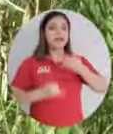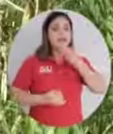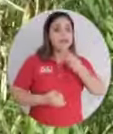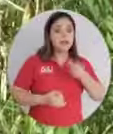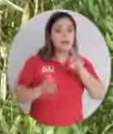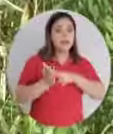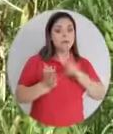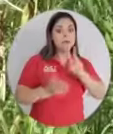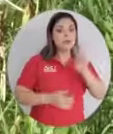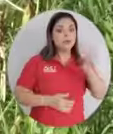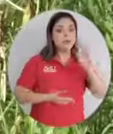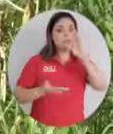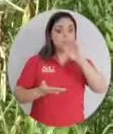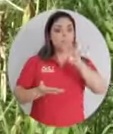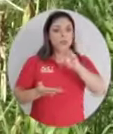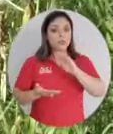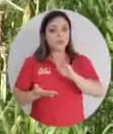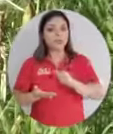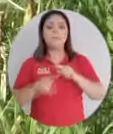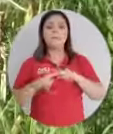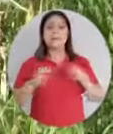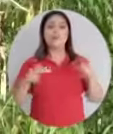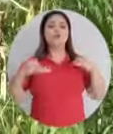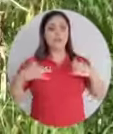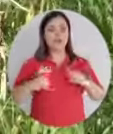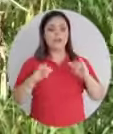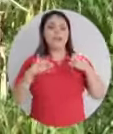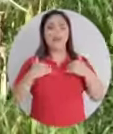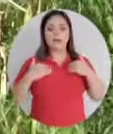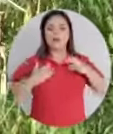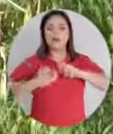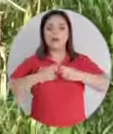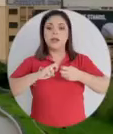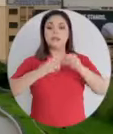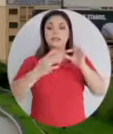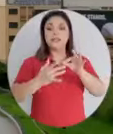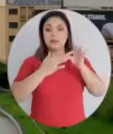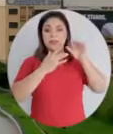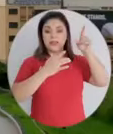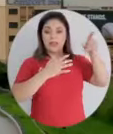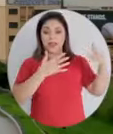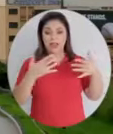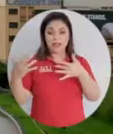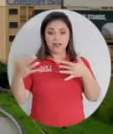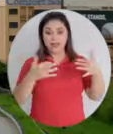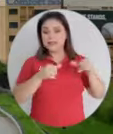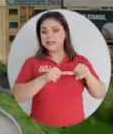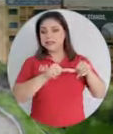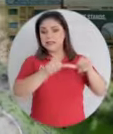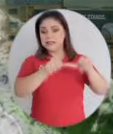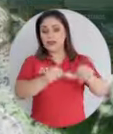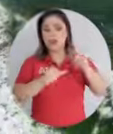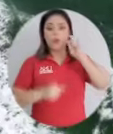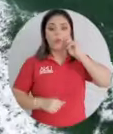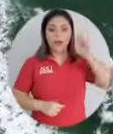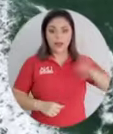que la inflación empieza a ceder, pero los problemas que lo originaron todavía están ahí presentes, ¿verdad? Principalmente la guerra en